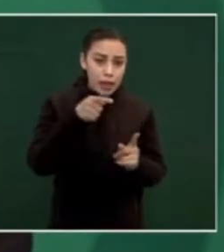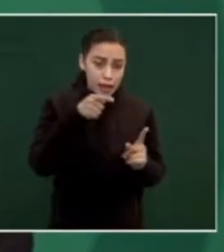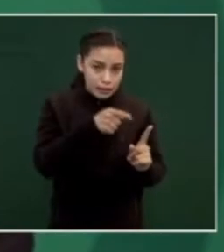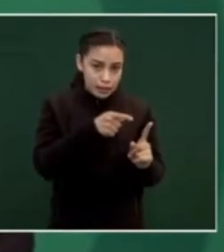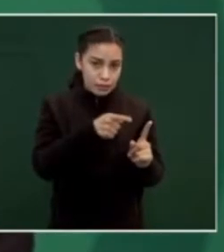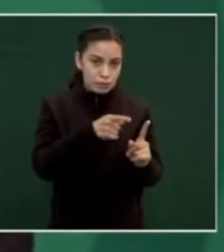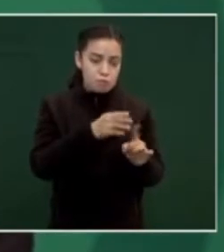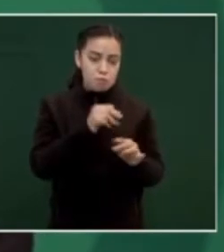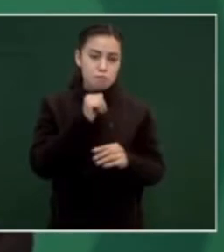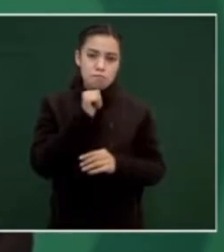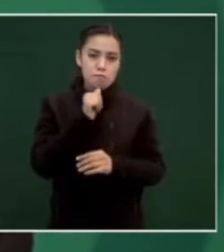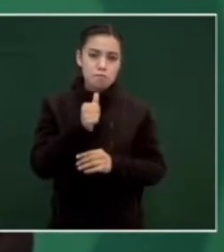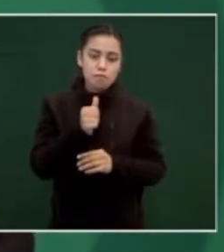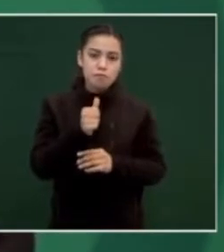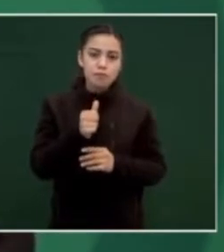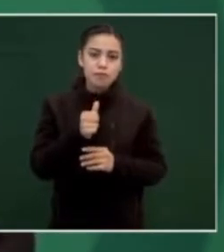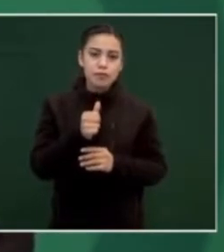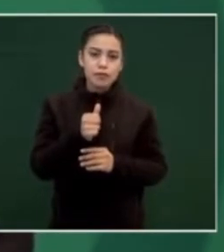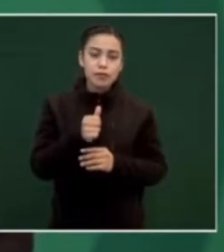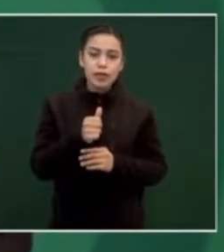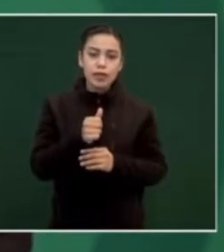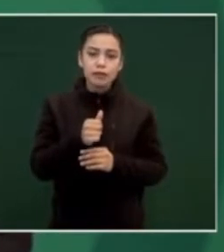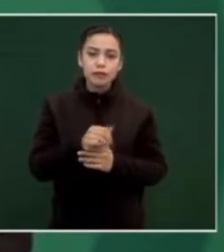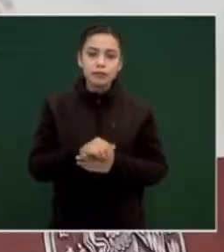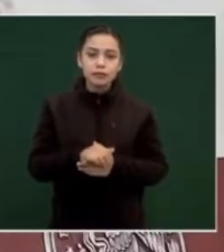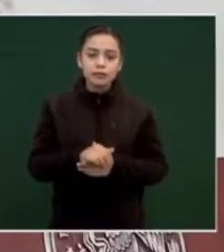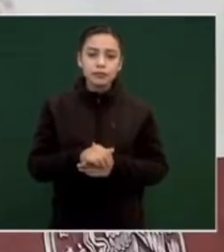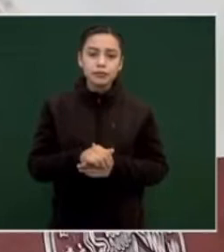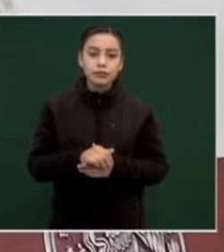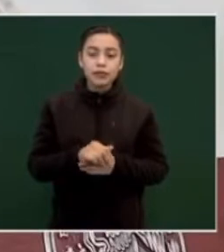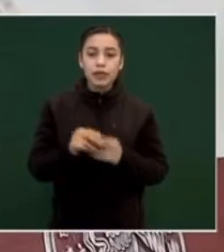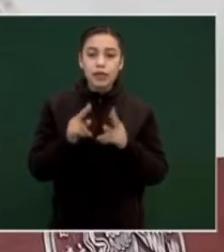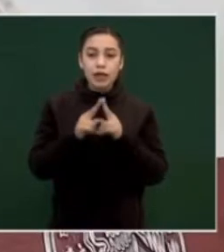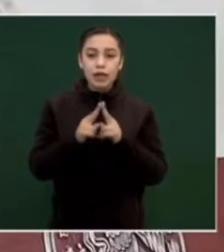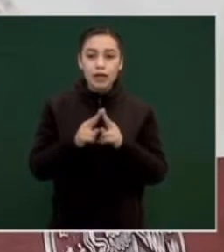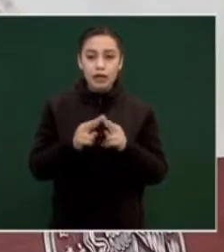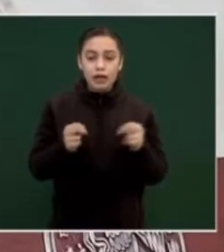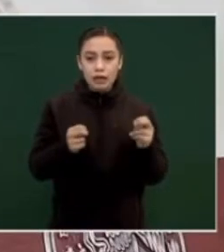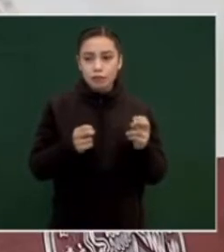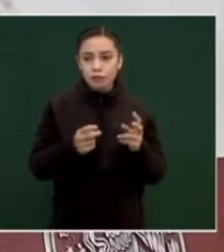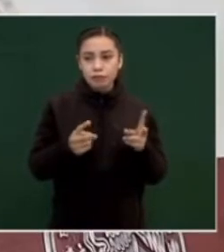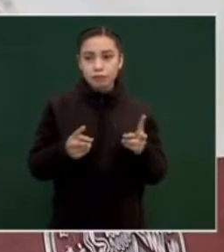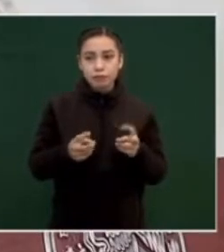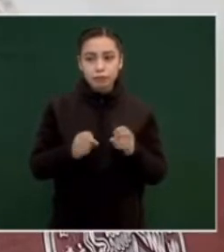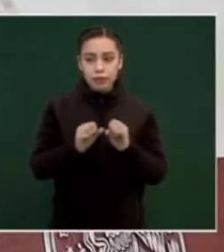deseamos a nadie a nadie